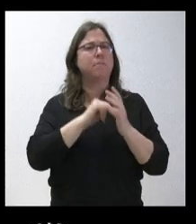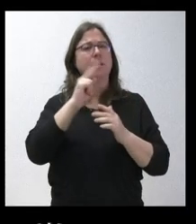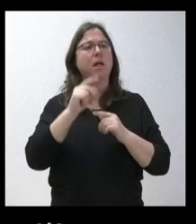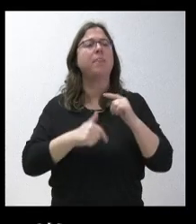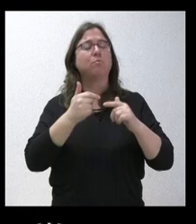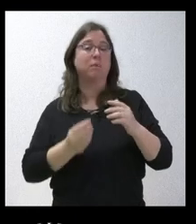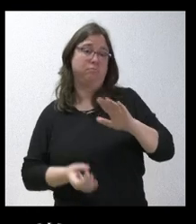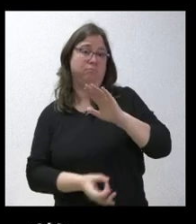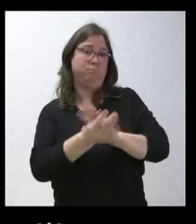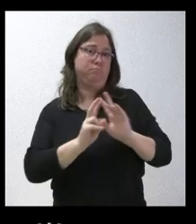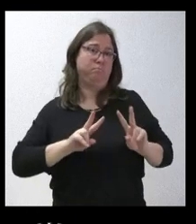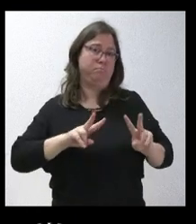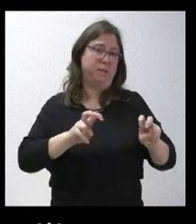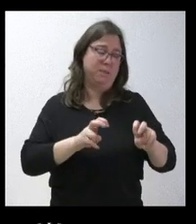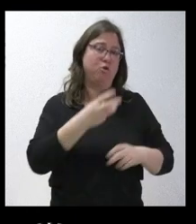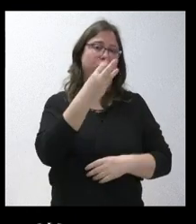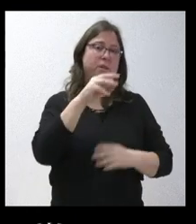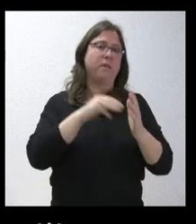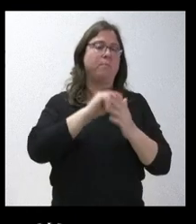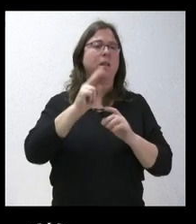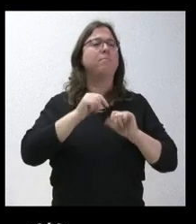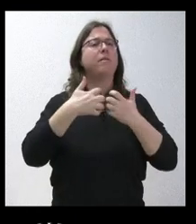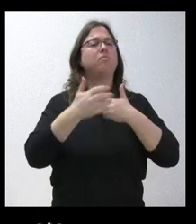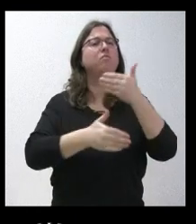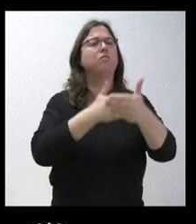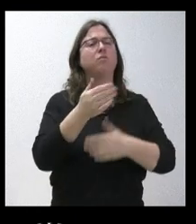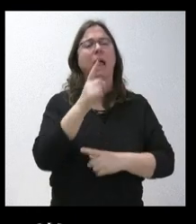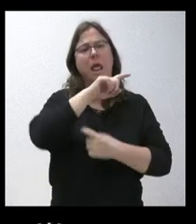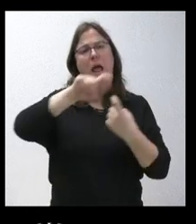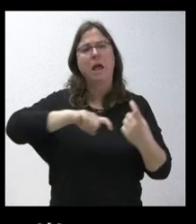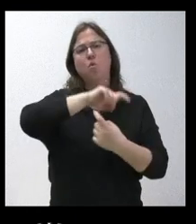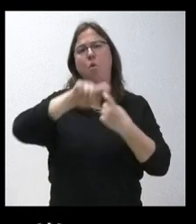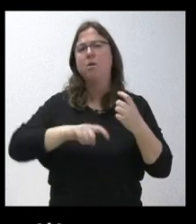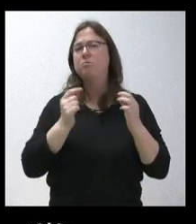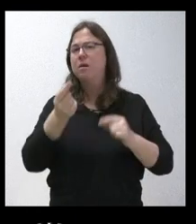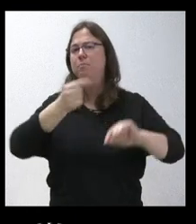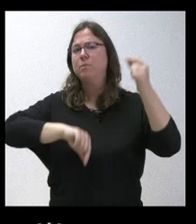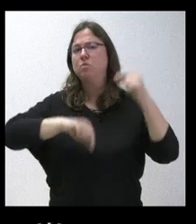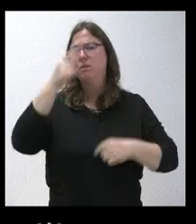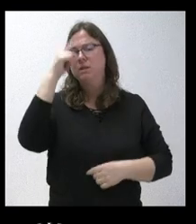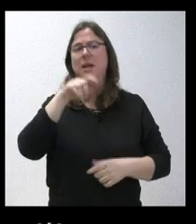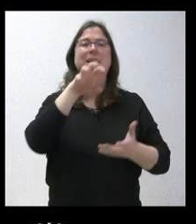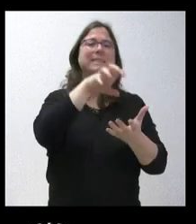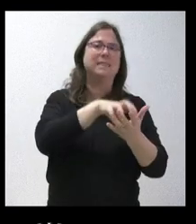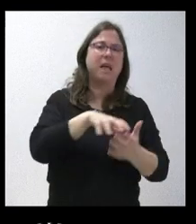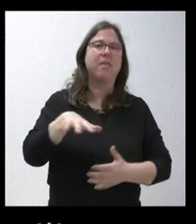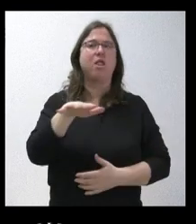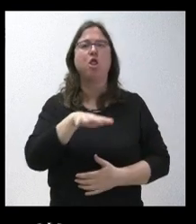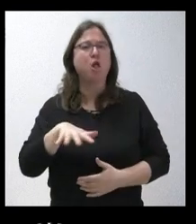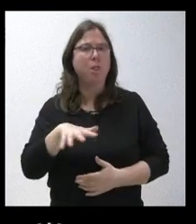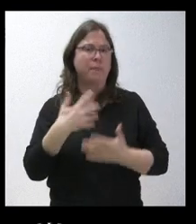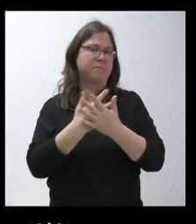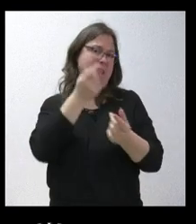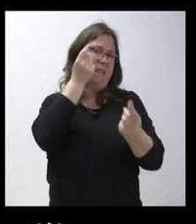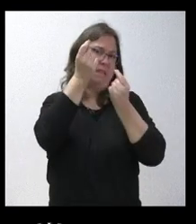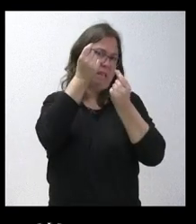aportación inicial Cuánto puede costar la puesta en marcha de esta fundación anualmente si nos puede concretar un poco dónde va a estar su su sede un poco